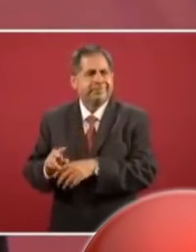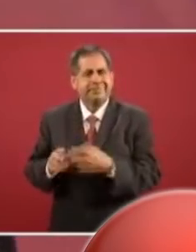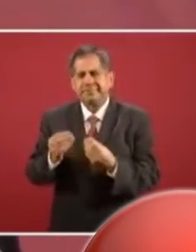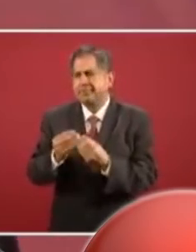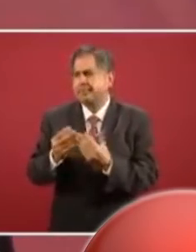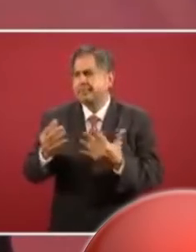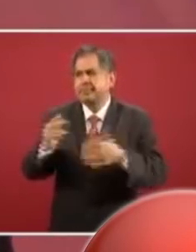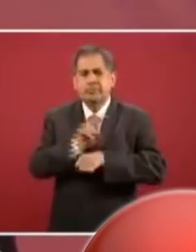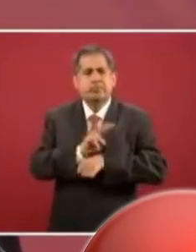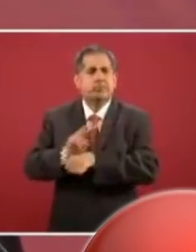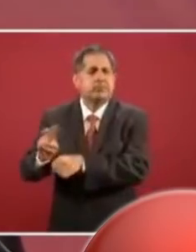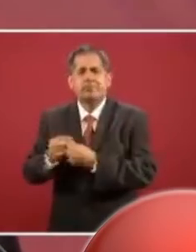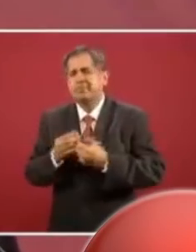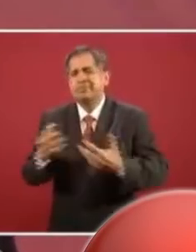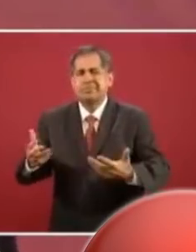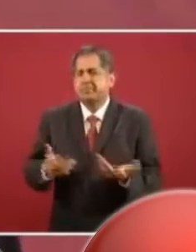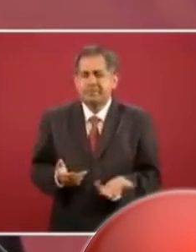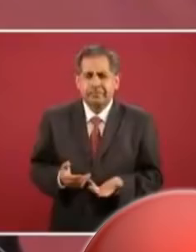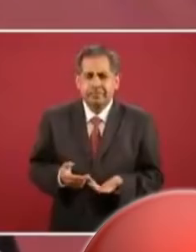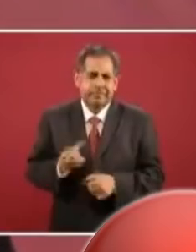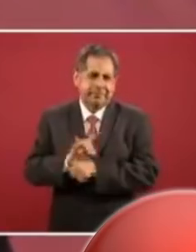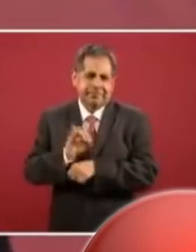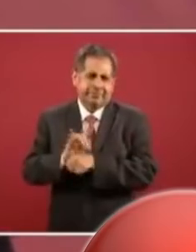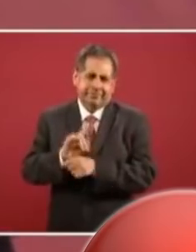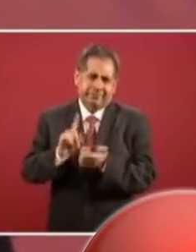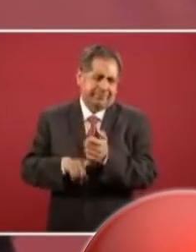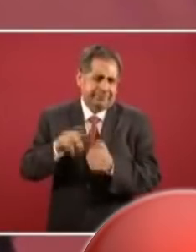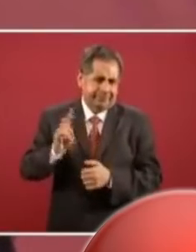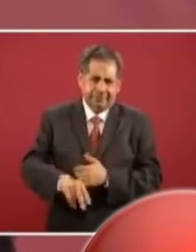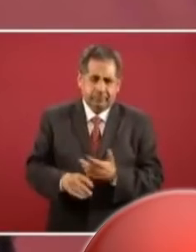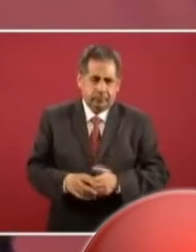y era nada más simulación,